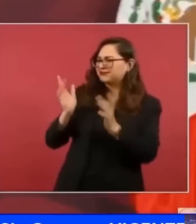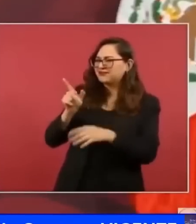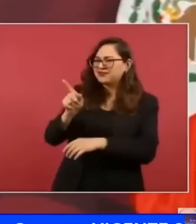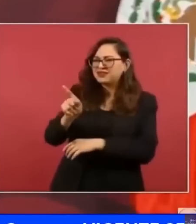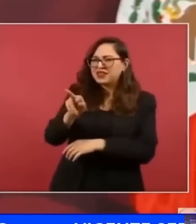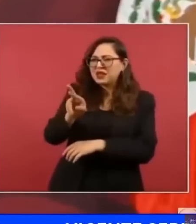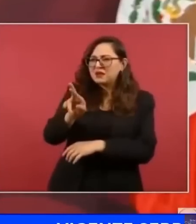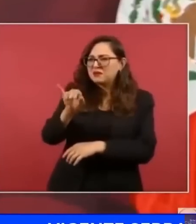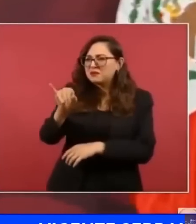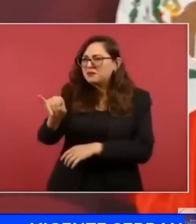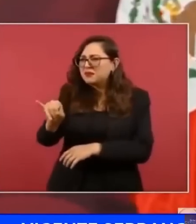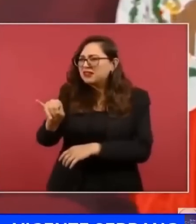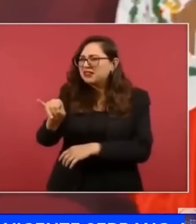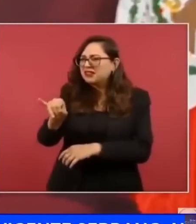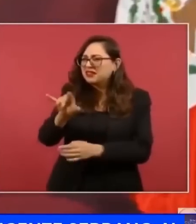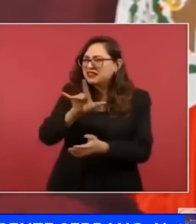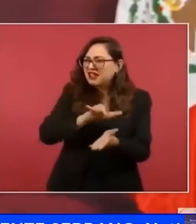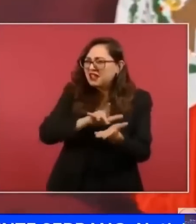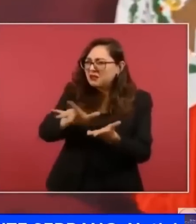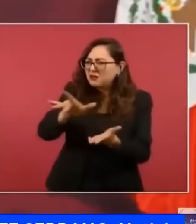al PRI y a los Moreira,